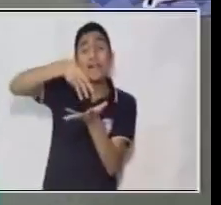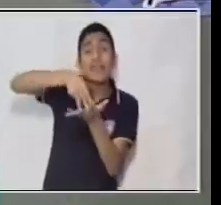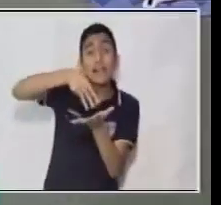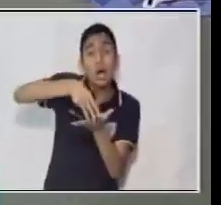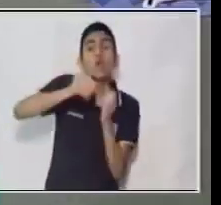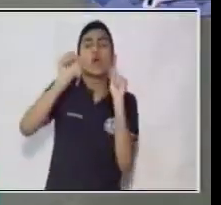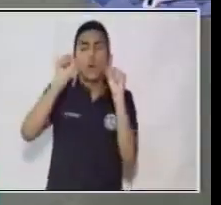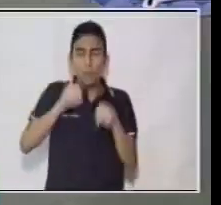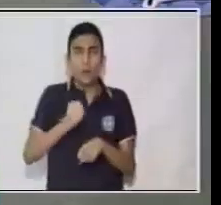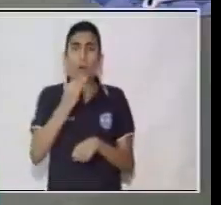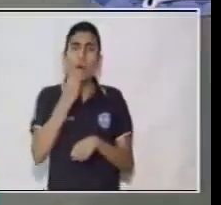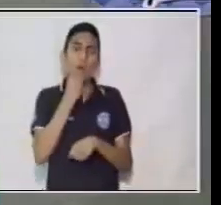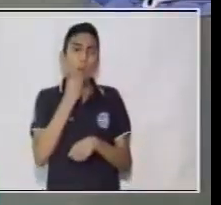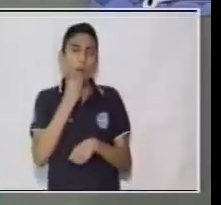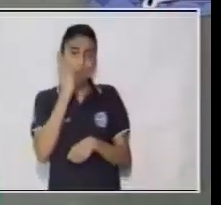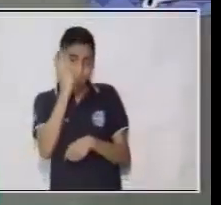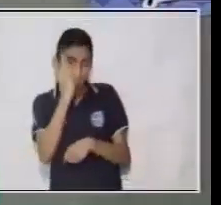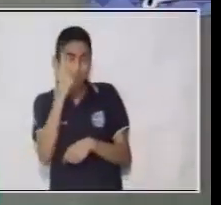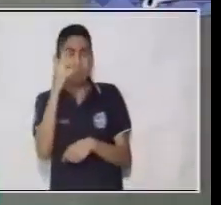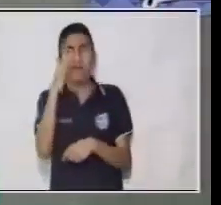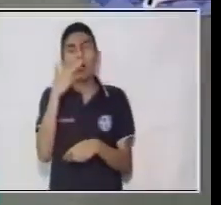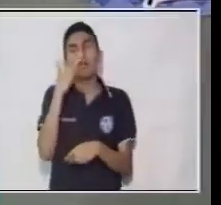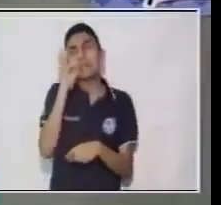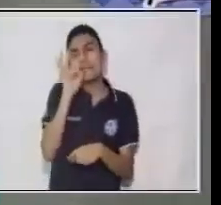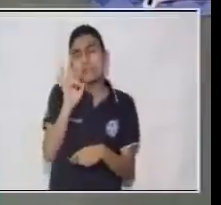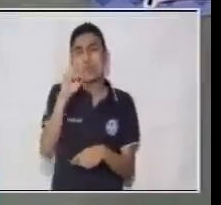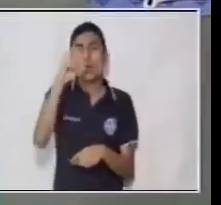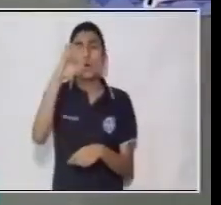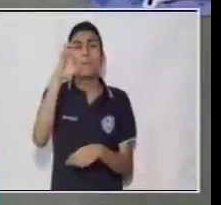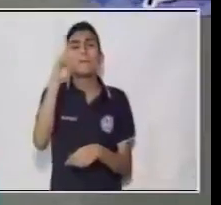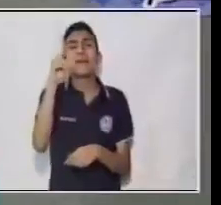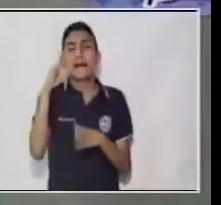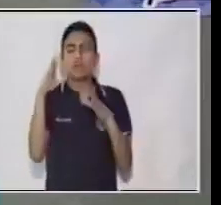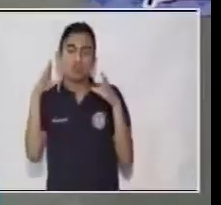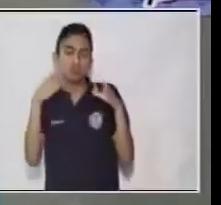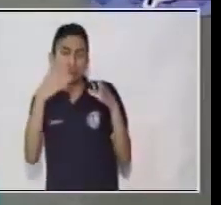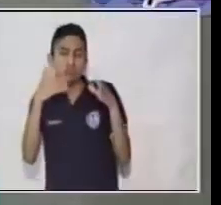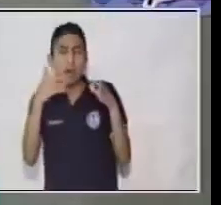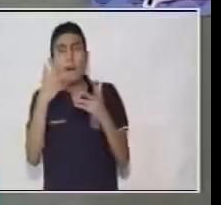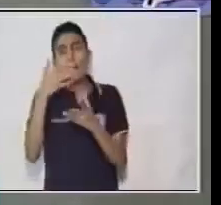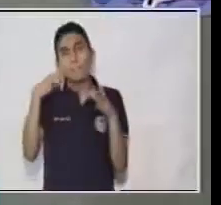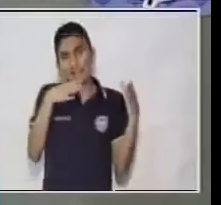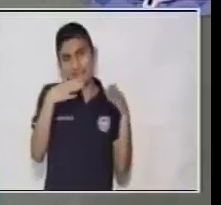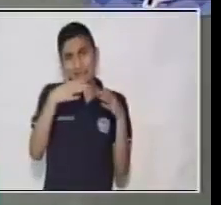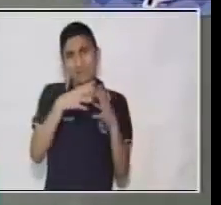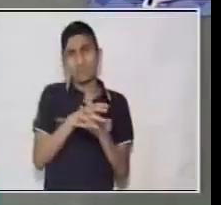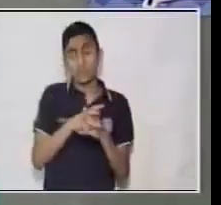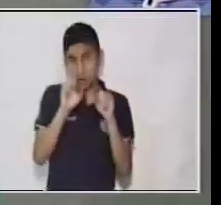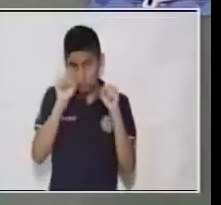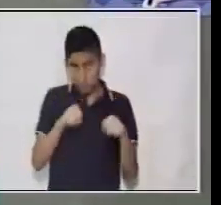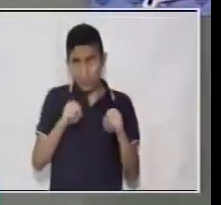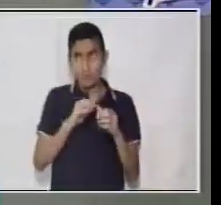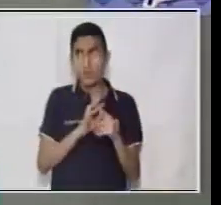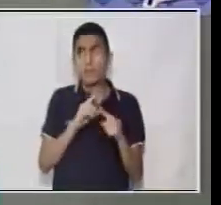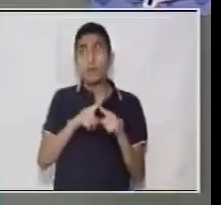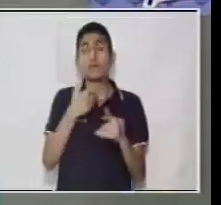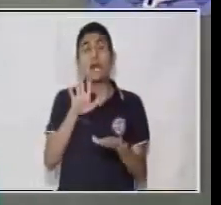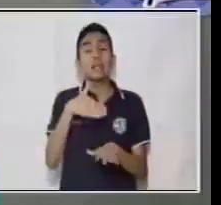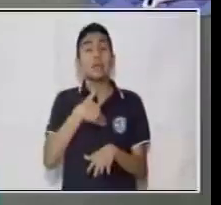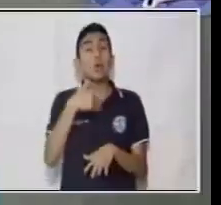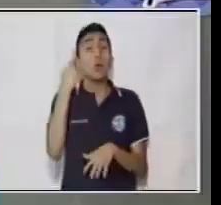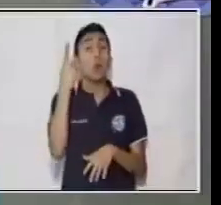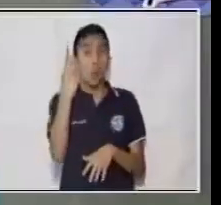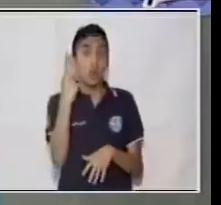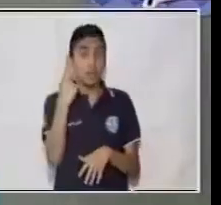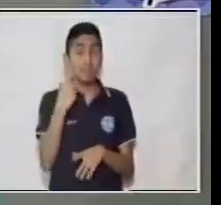tenedor puedo comerme un delicioso pedazo de pastel. Solo nos queda una.